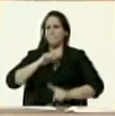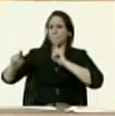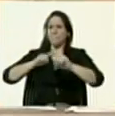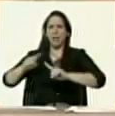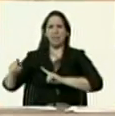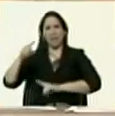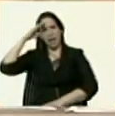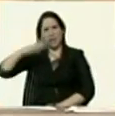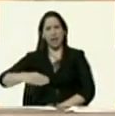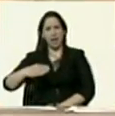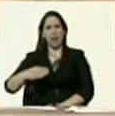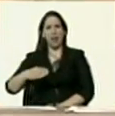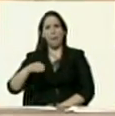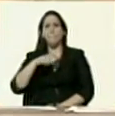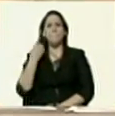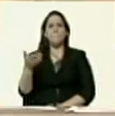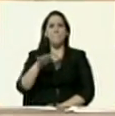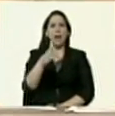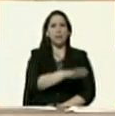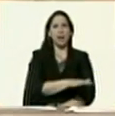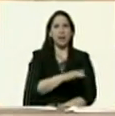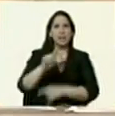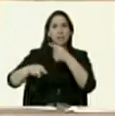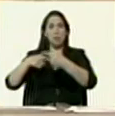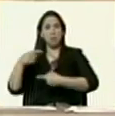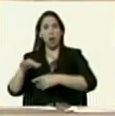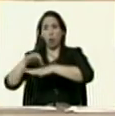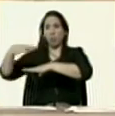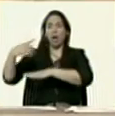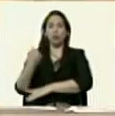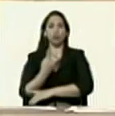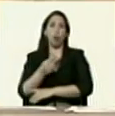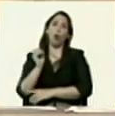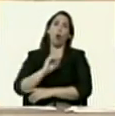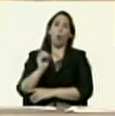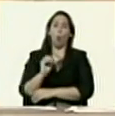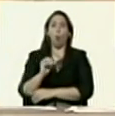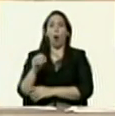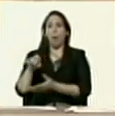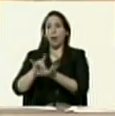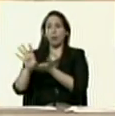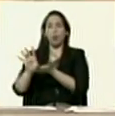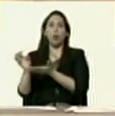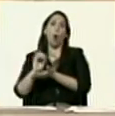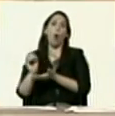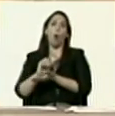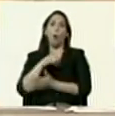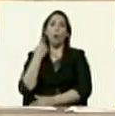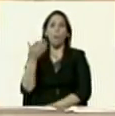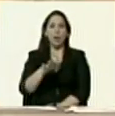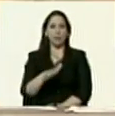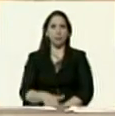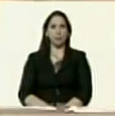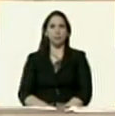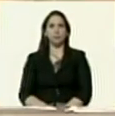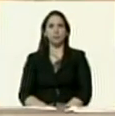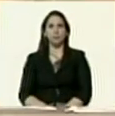matar y luego los dejan solos y los abandonan o los sacrifican. Los usan y los sacrifican.